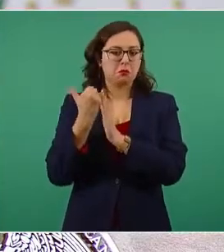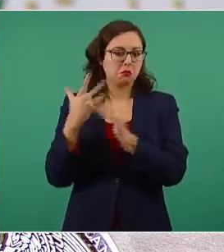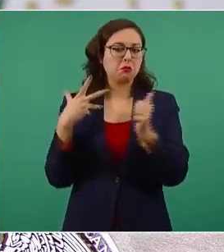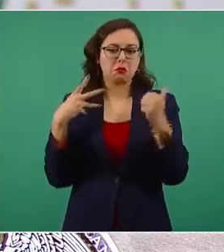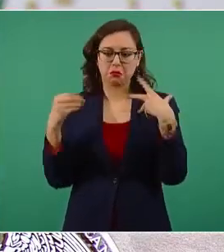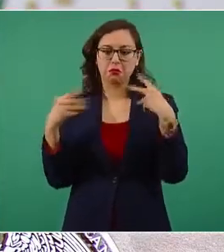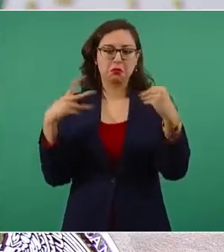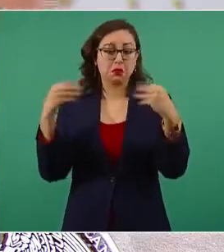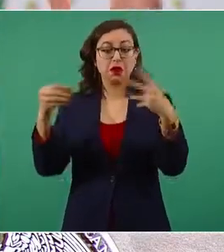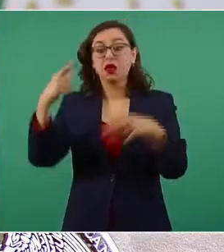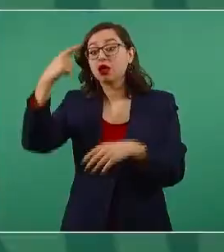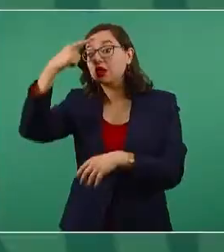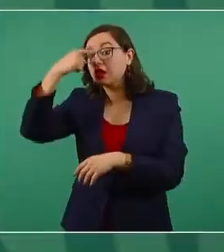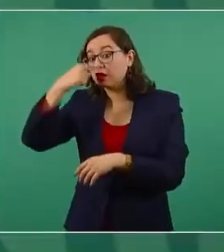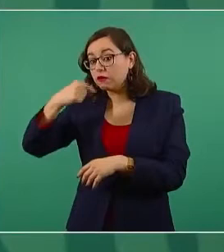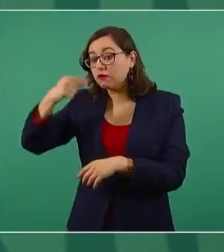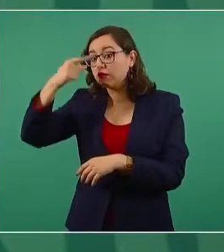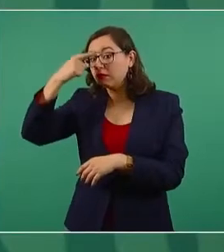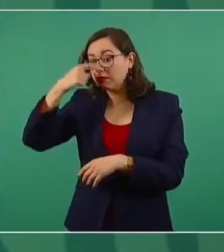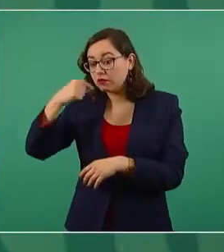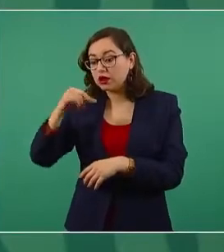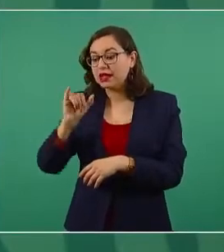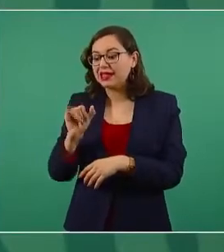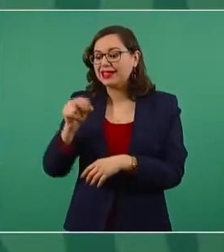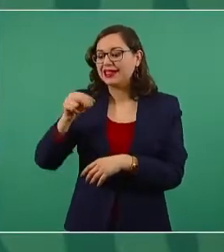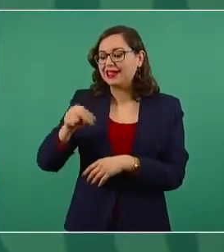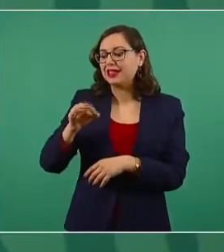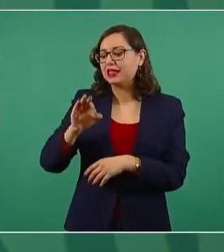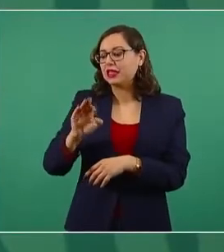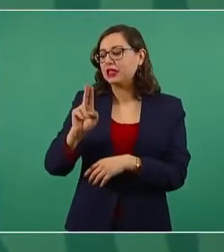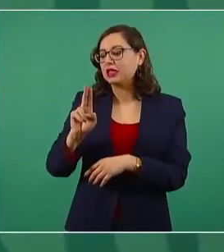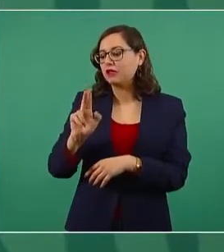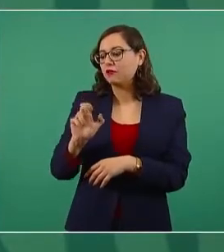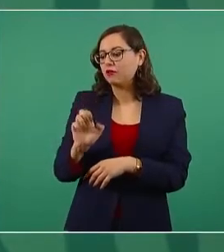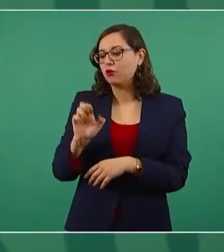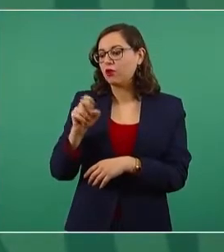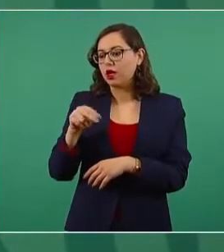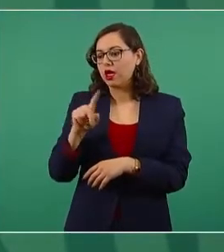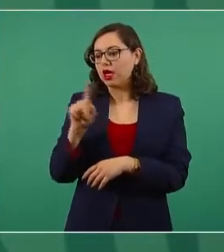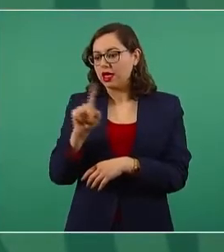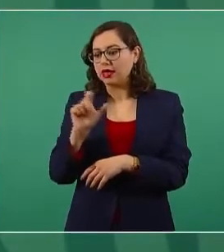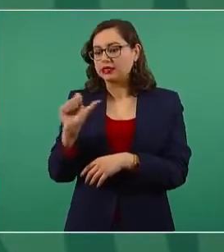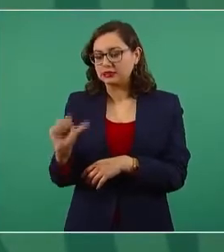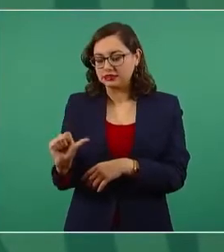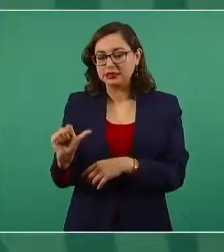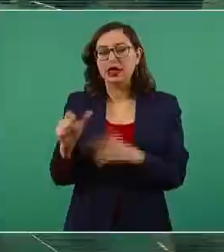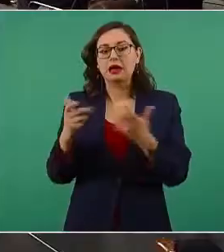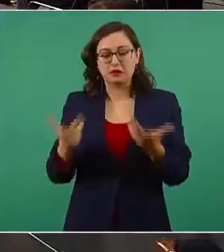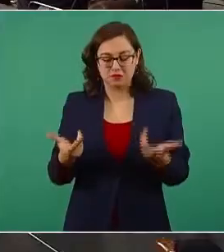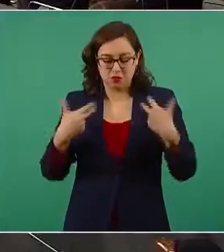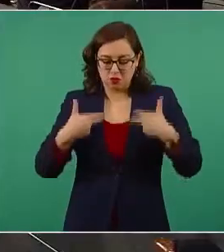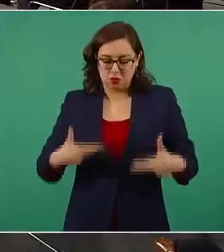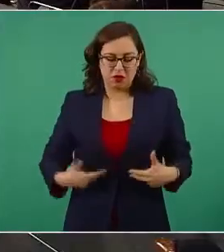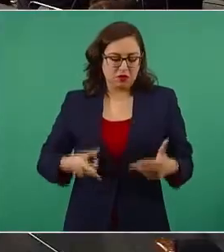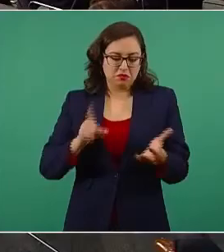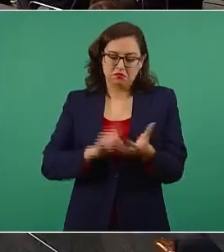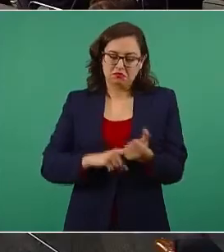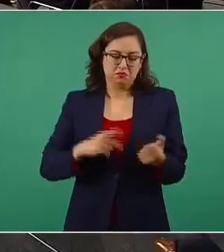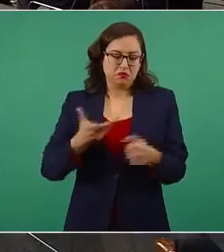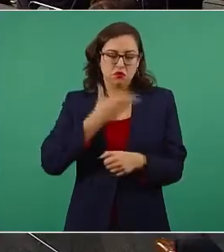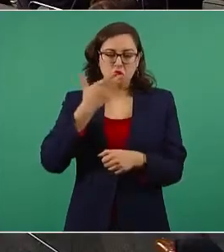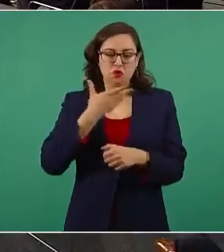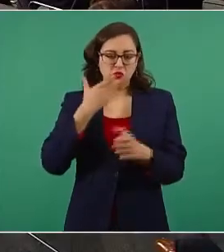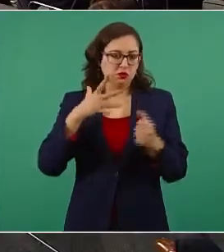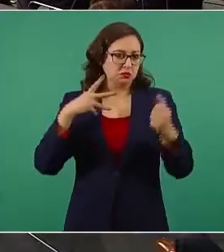mayor probabilidad la expansión de influenza, la propia de los humanos, la que ya está establecida entre humanos,